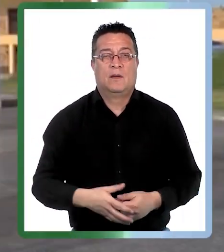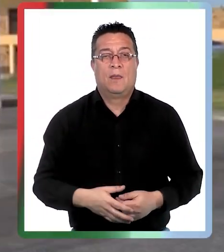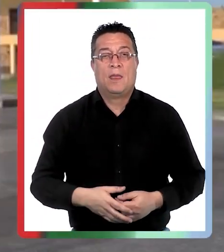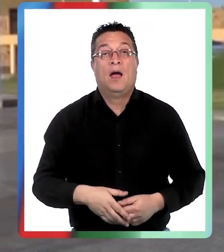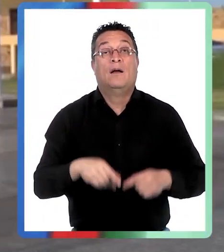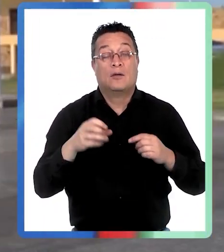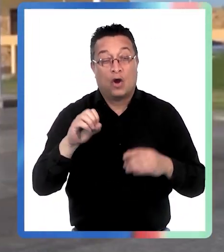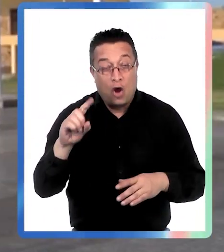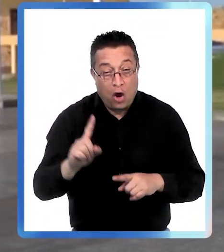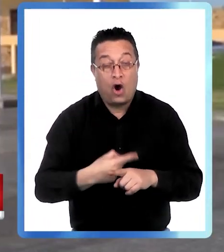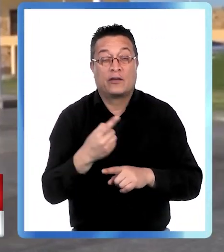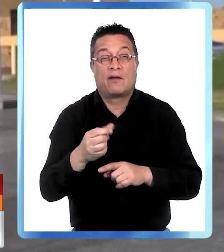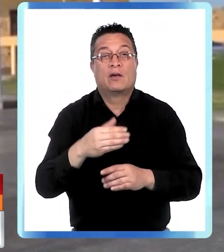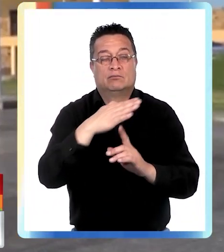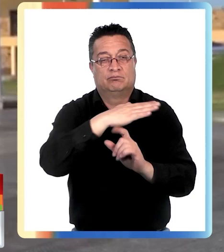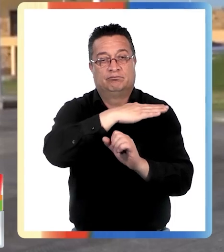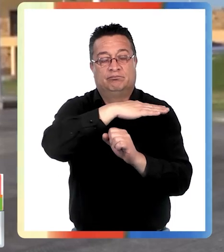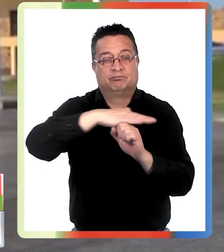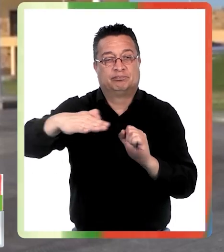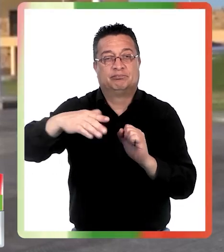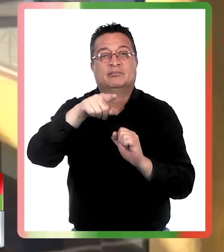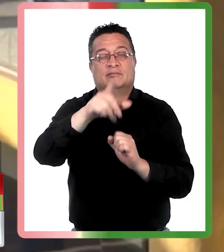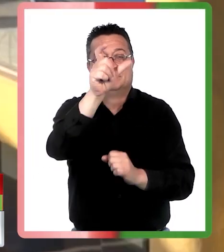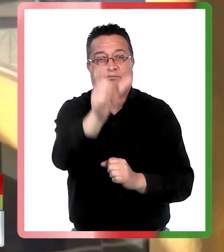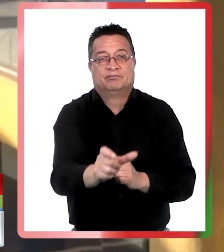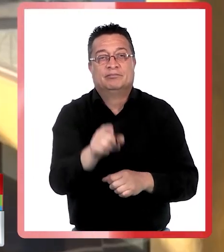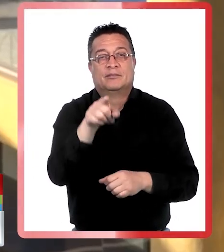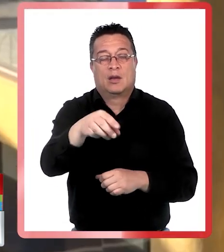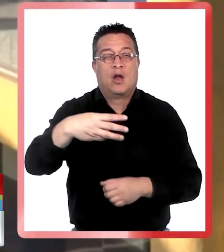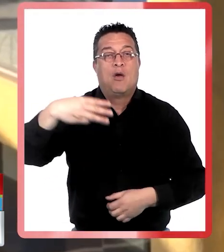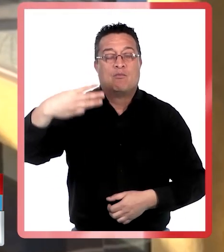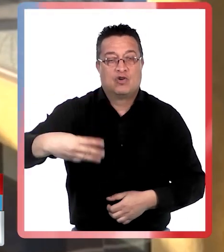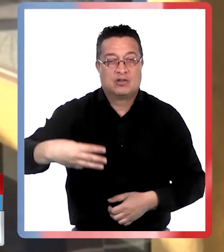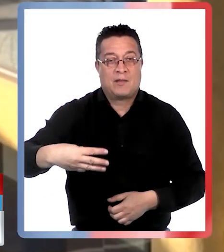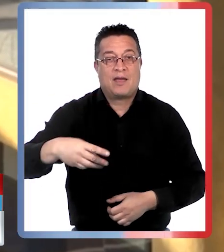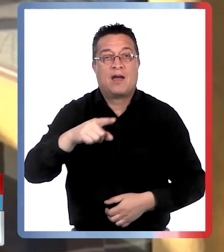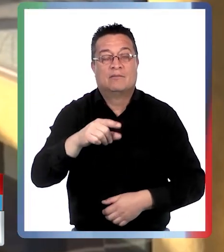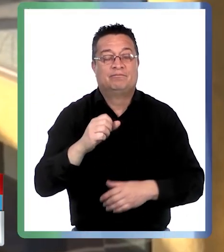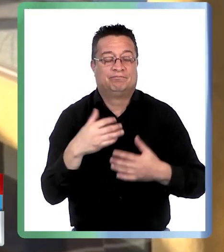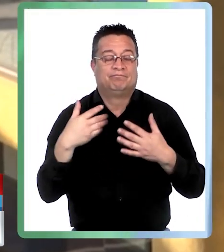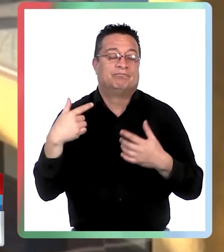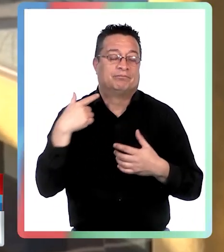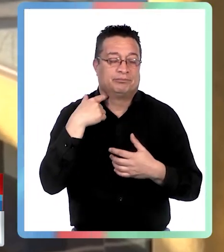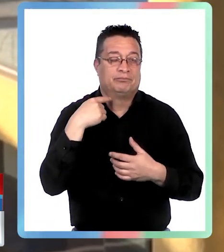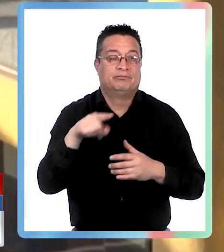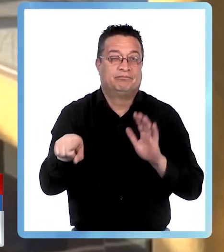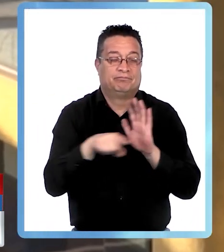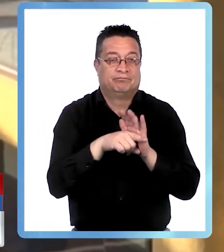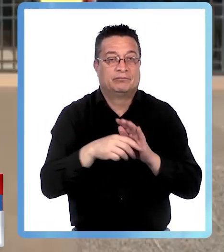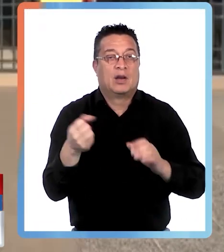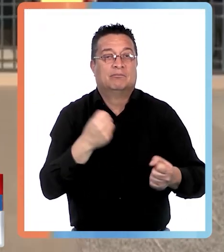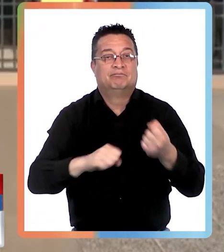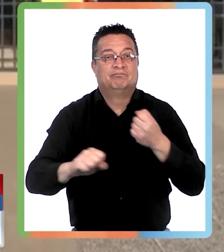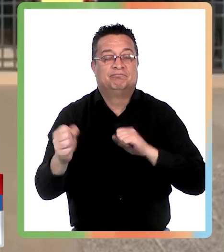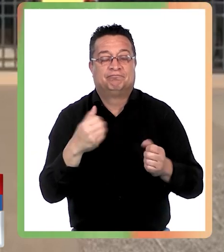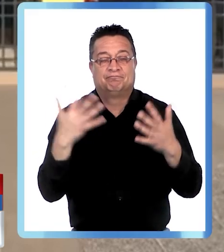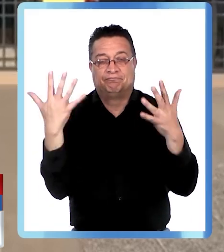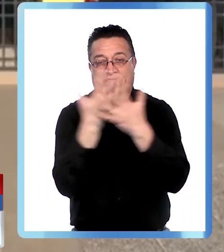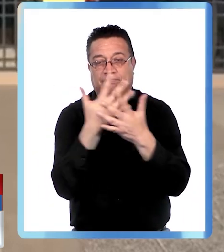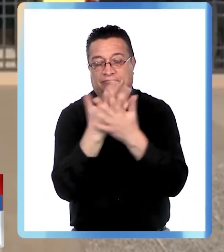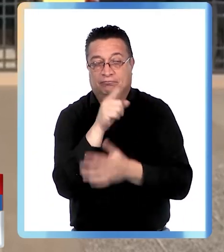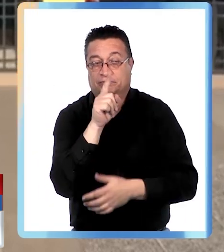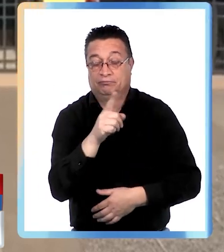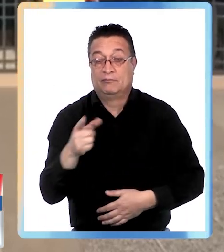importante este nuevo descabezamiento de la dirección jurídica del municipio es visto como una consecuencia del actuar